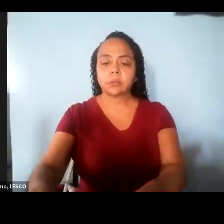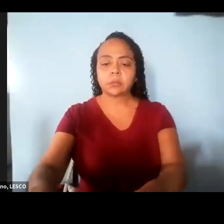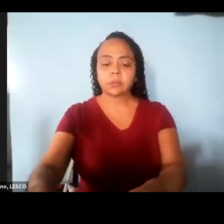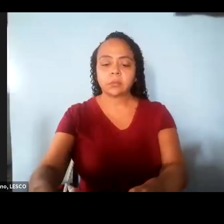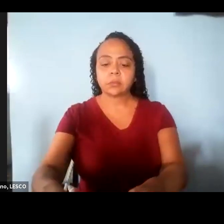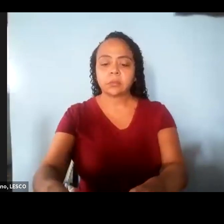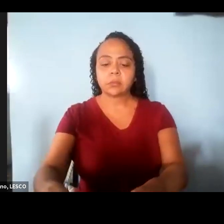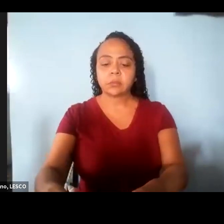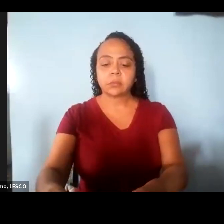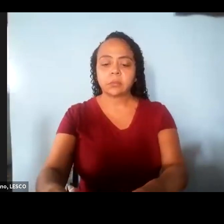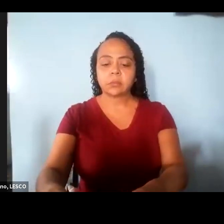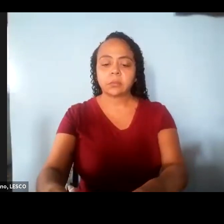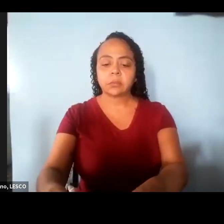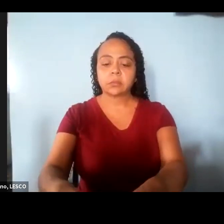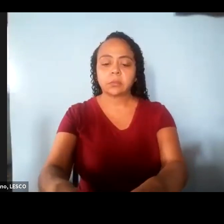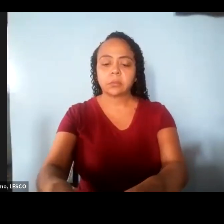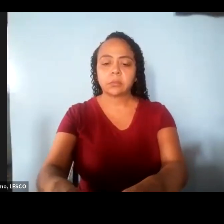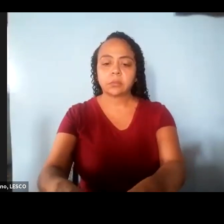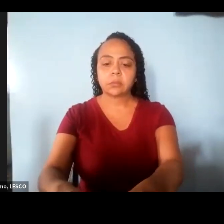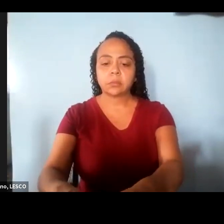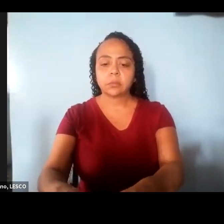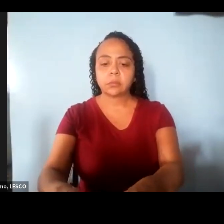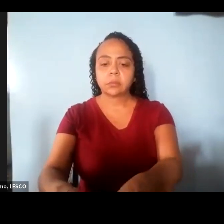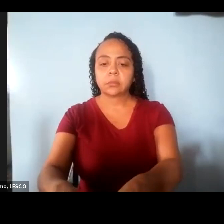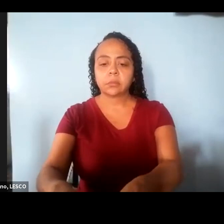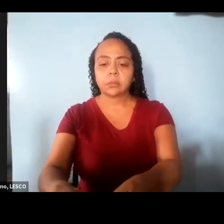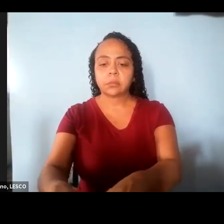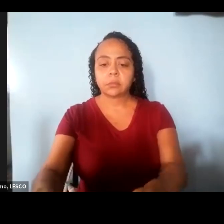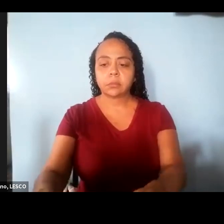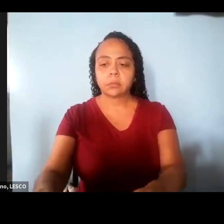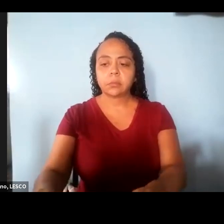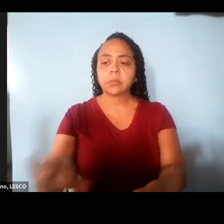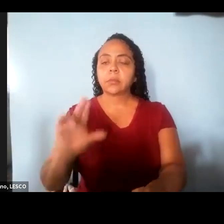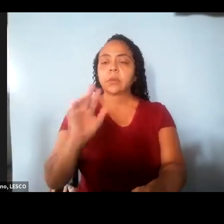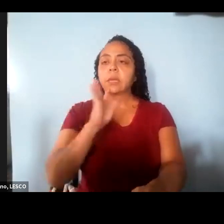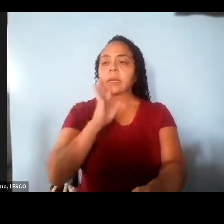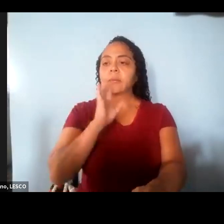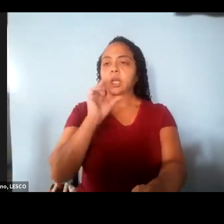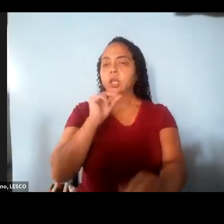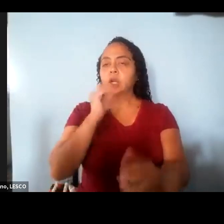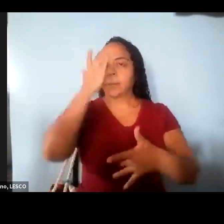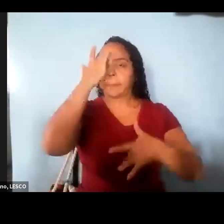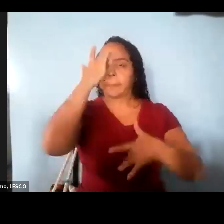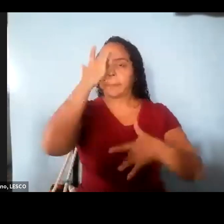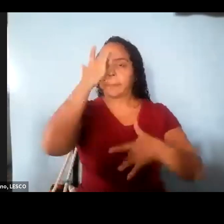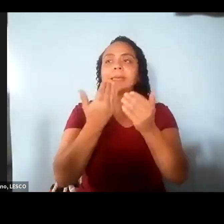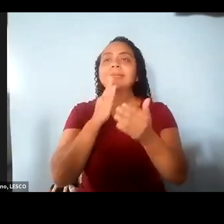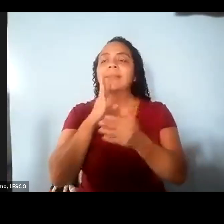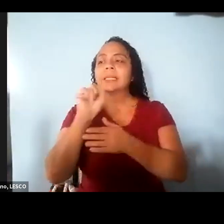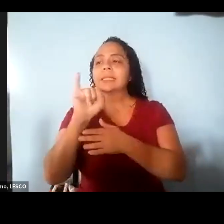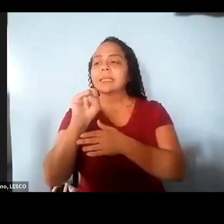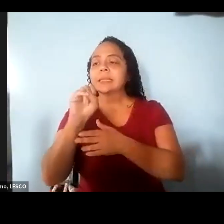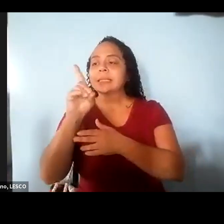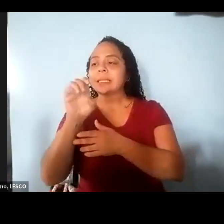pandemia nos nos enseñó incluso ya ya muchos se habla no de pandemia sino de sheen también porque no solamente